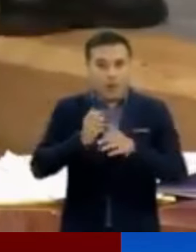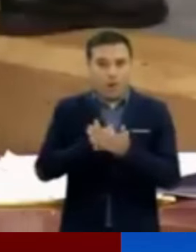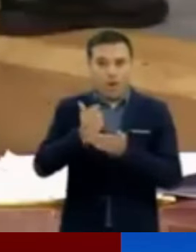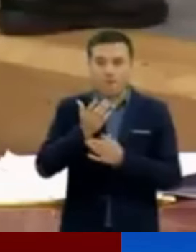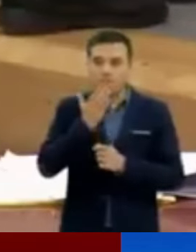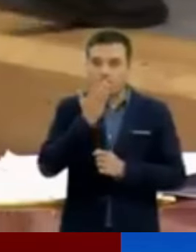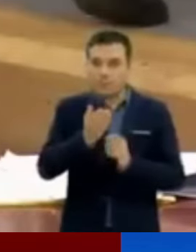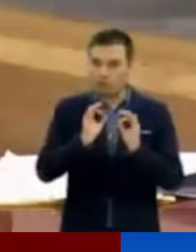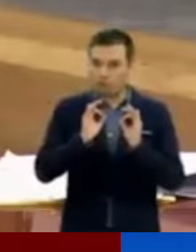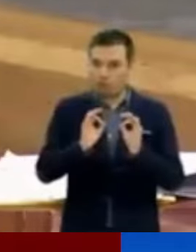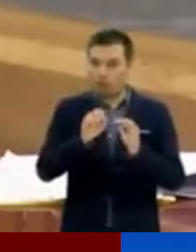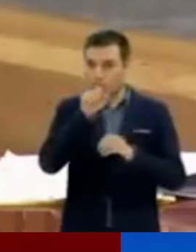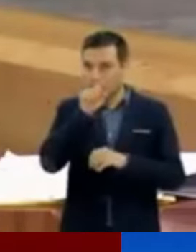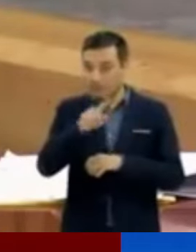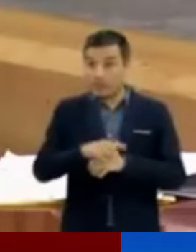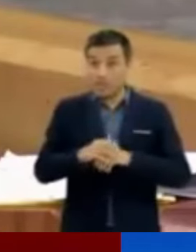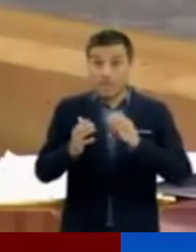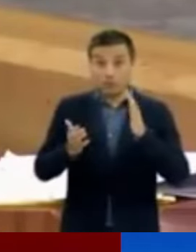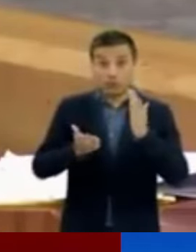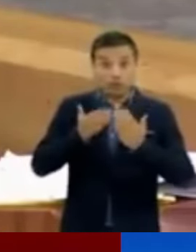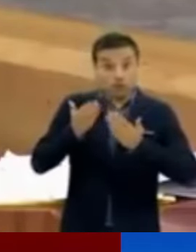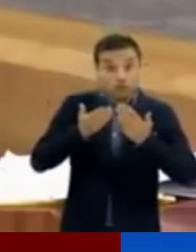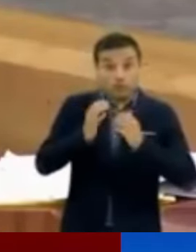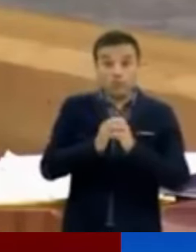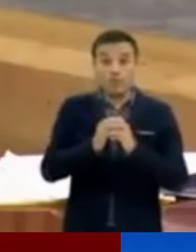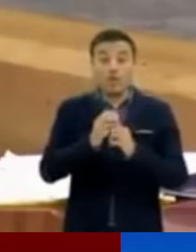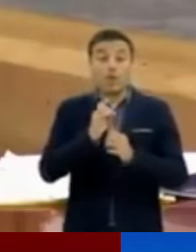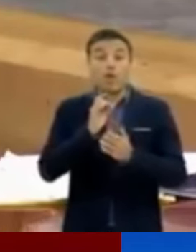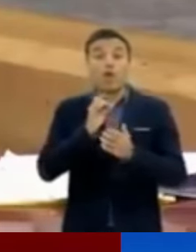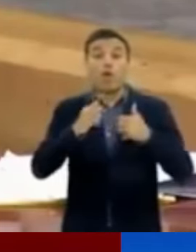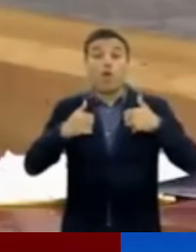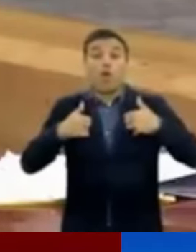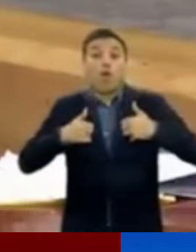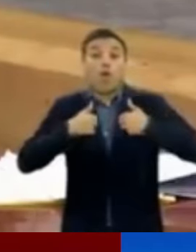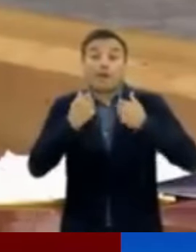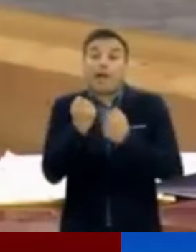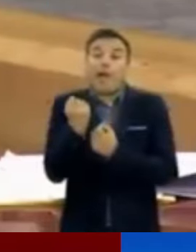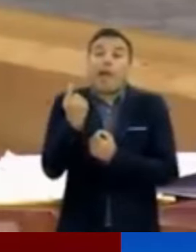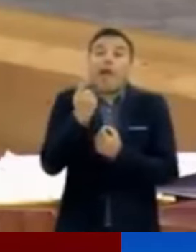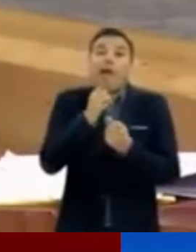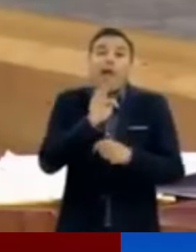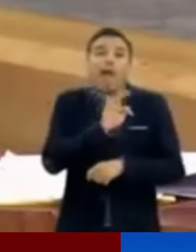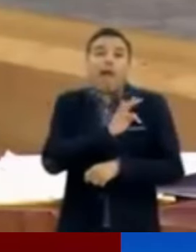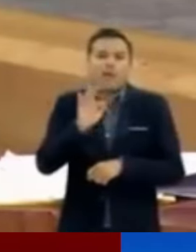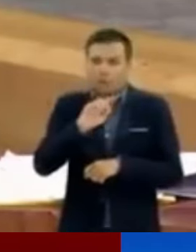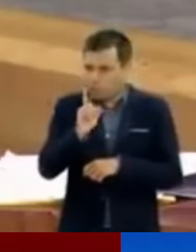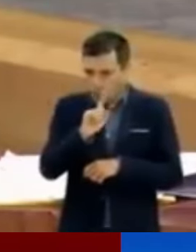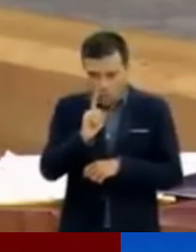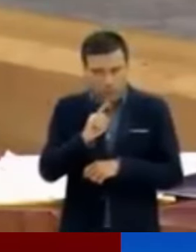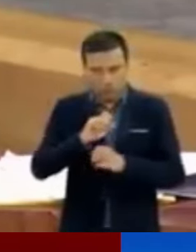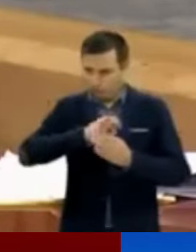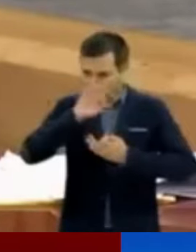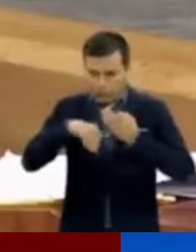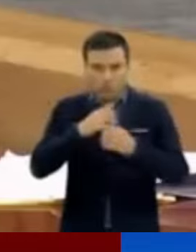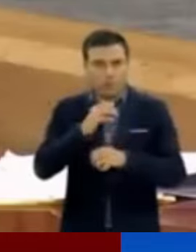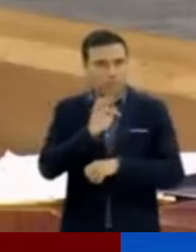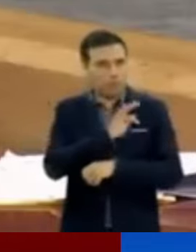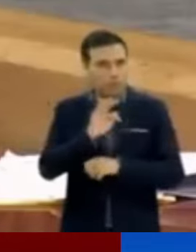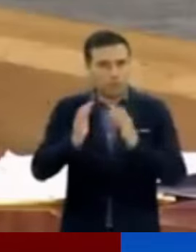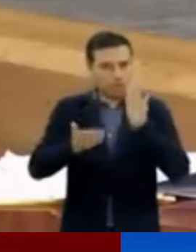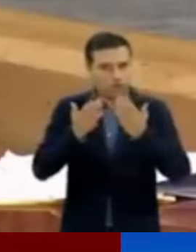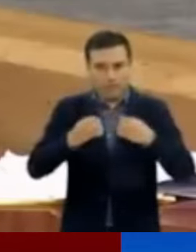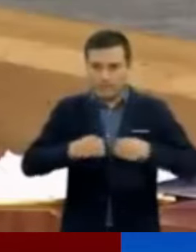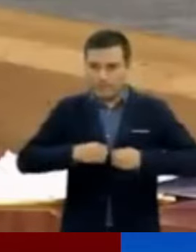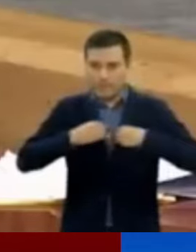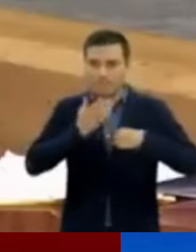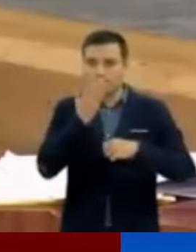digno, donde estudiar no sea un privilegio para los jóvenes, sino una escalera real para acceder a una vida más digna y donde los